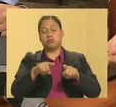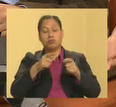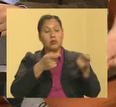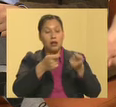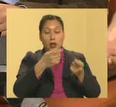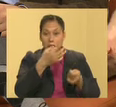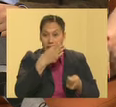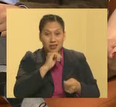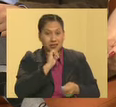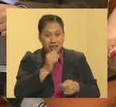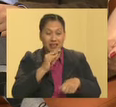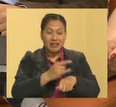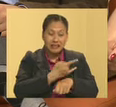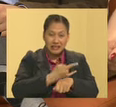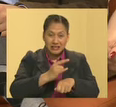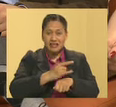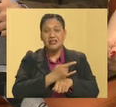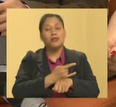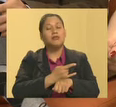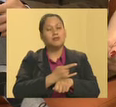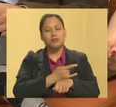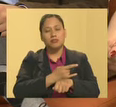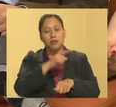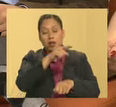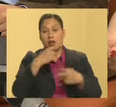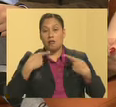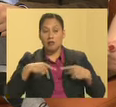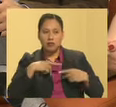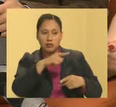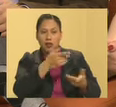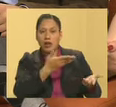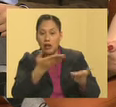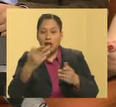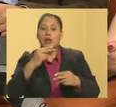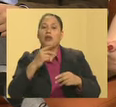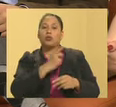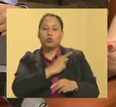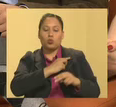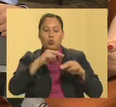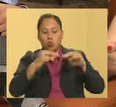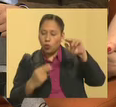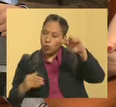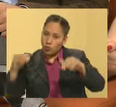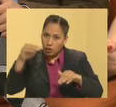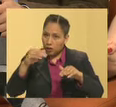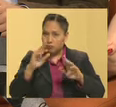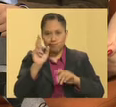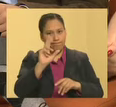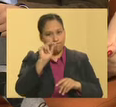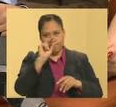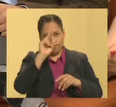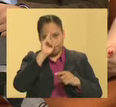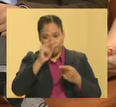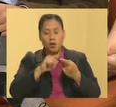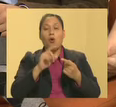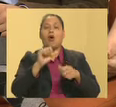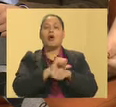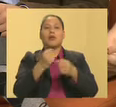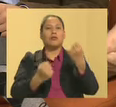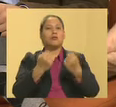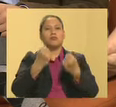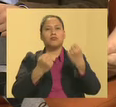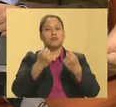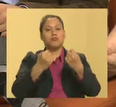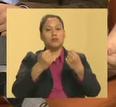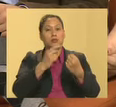adecuadamente, no se recomienda que la persona nade sola, por ejemplo, o que conduzca un automóvil, ¿sí?